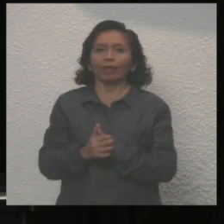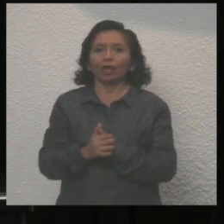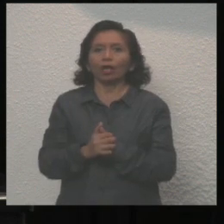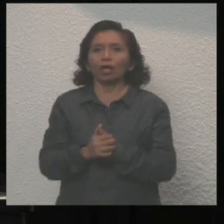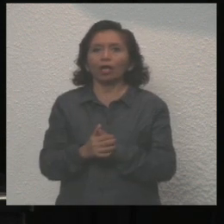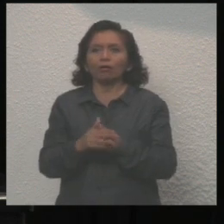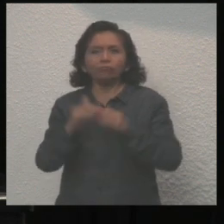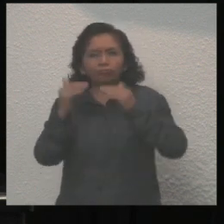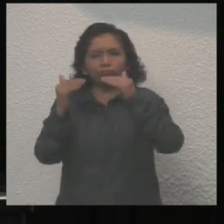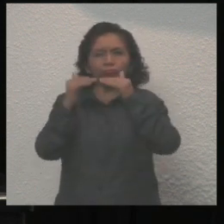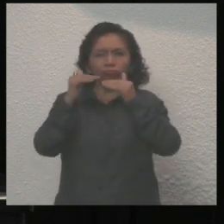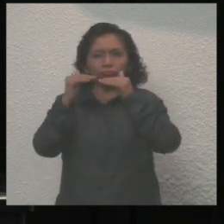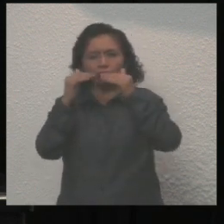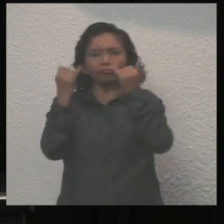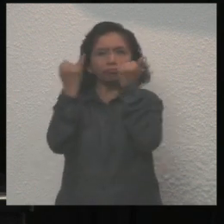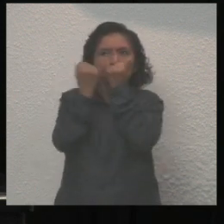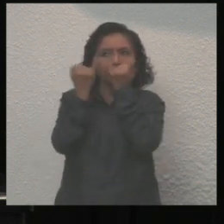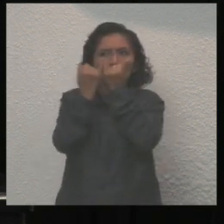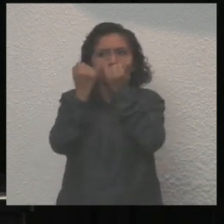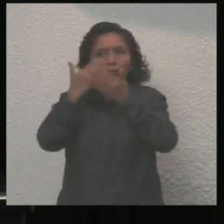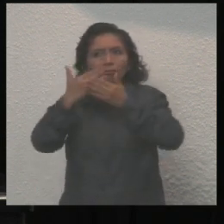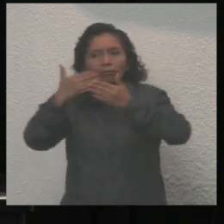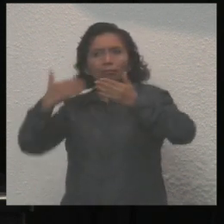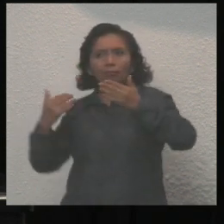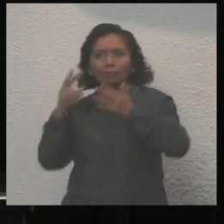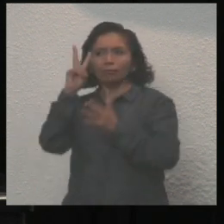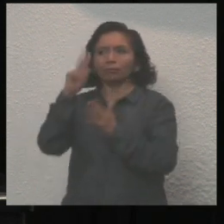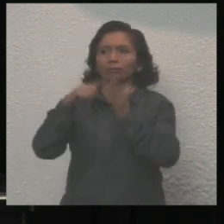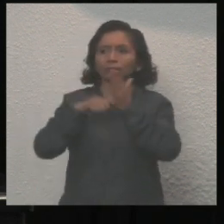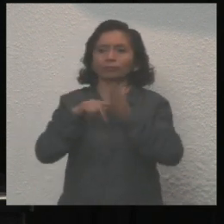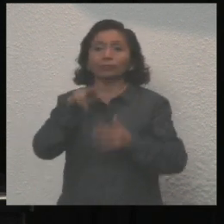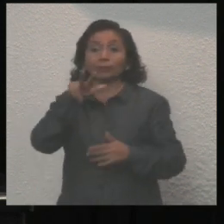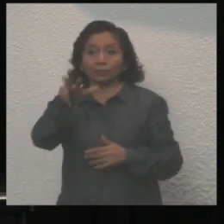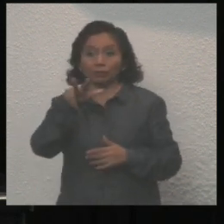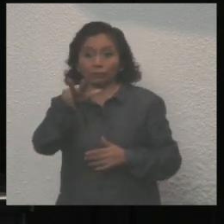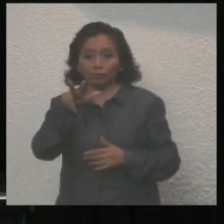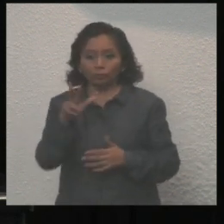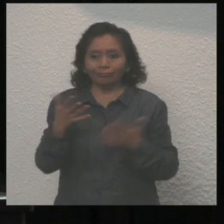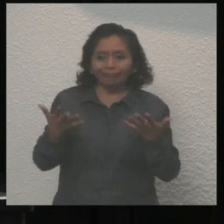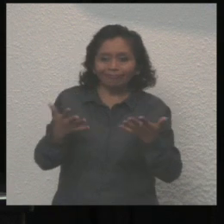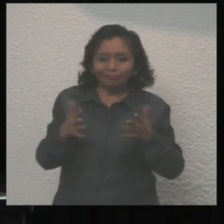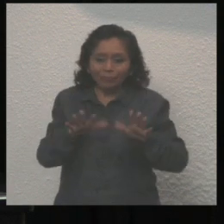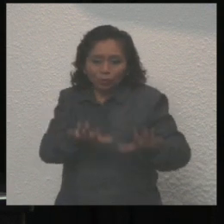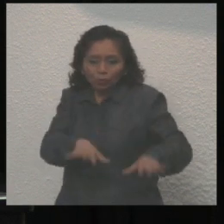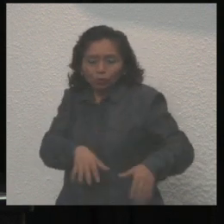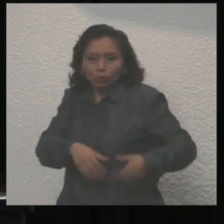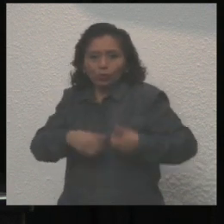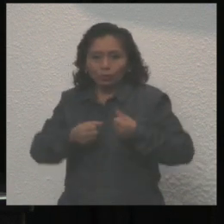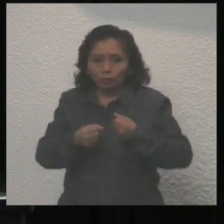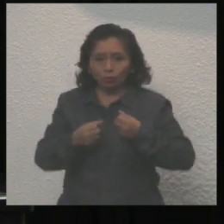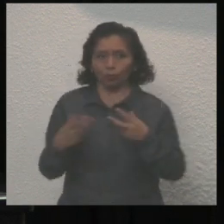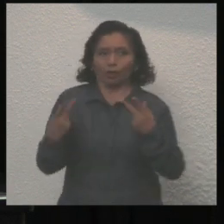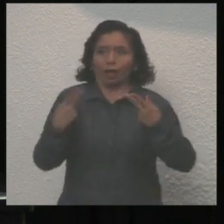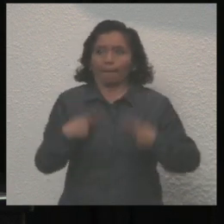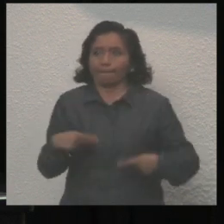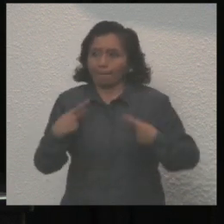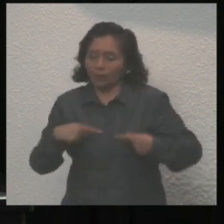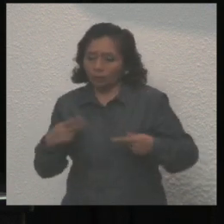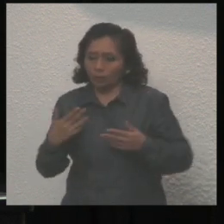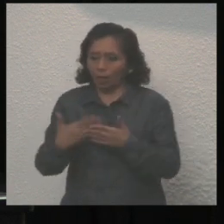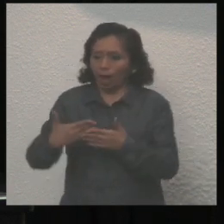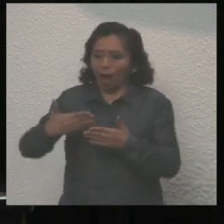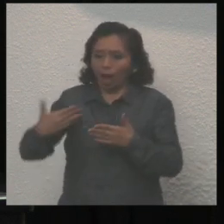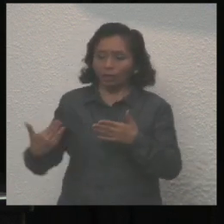tenía en 2018. En tanto, la recuperación del ingreso por persona o per cápita alcanzado antes